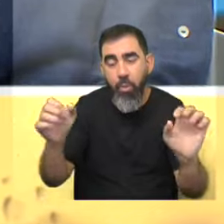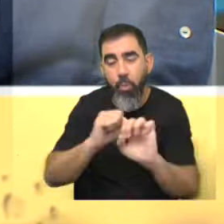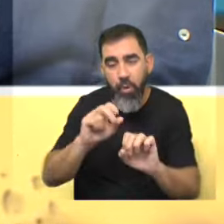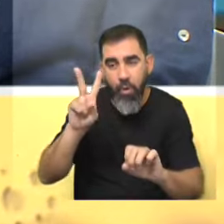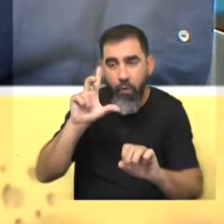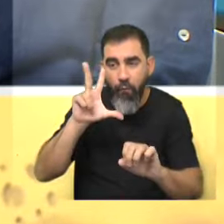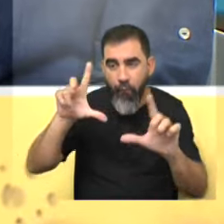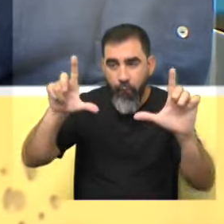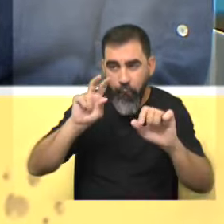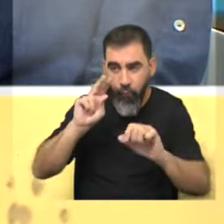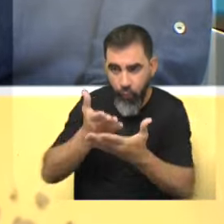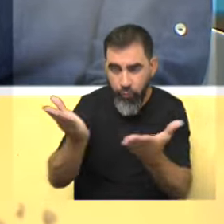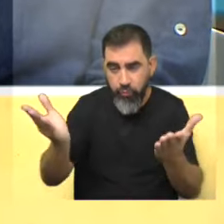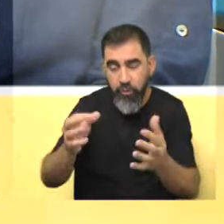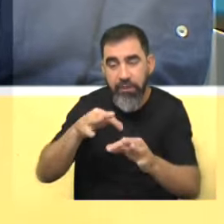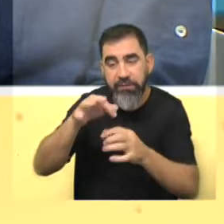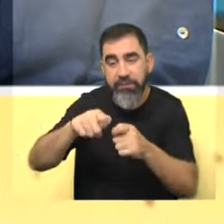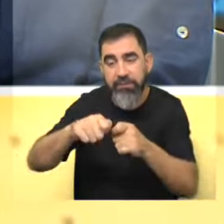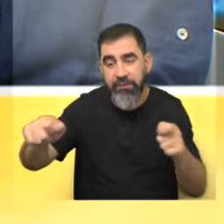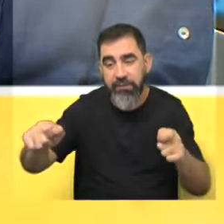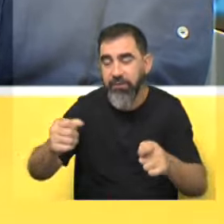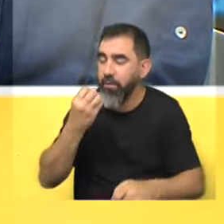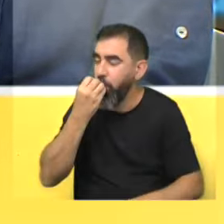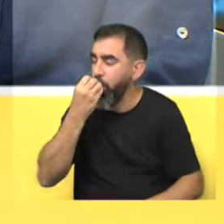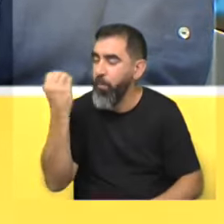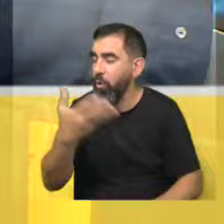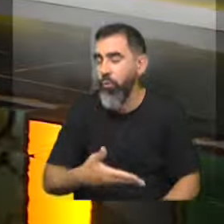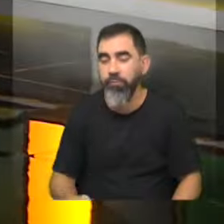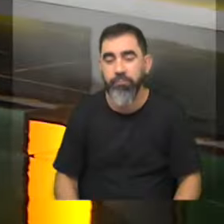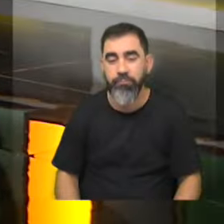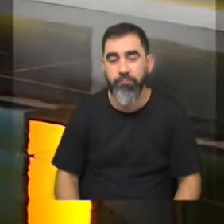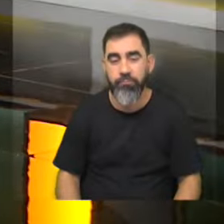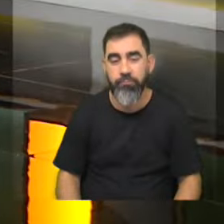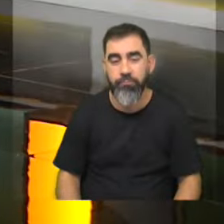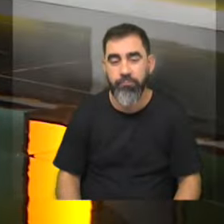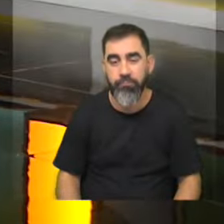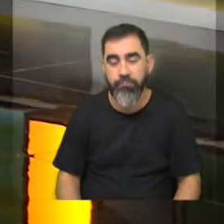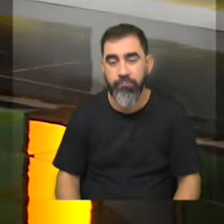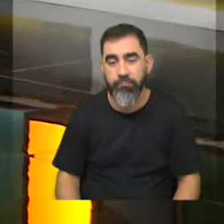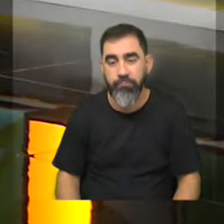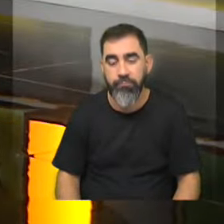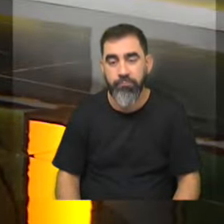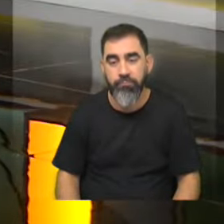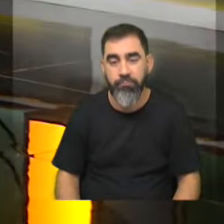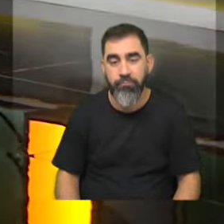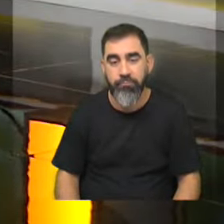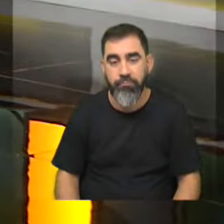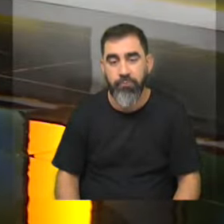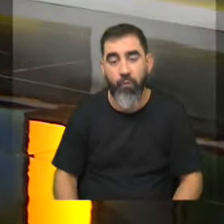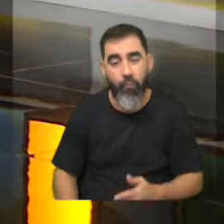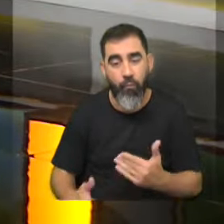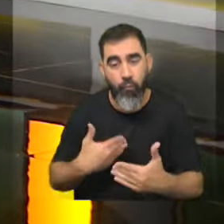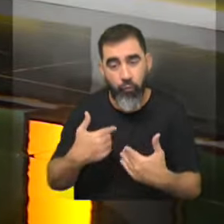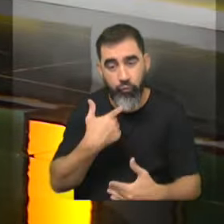las antenas desplegadas. Y la cinta métrica es lo más noble que hay. Claro. Aparte, rápidamente toma posición. Sí. Y funcionó, como dijimos,